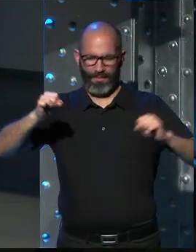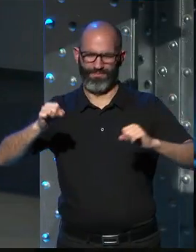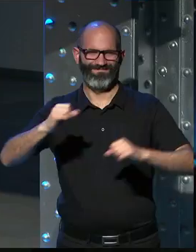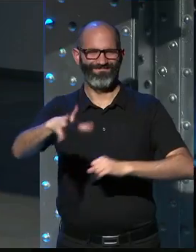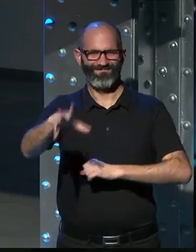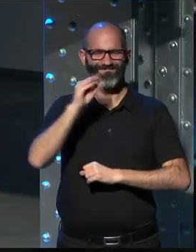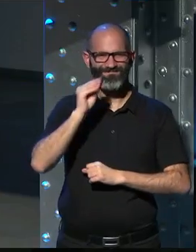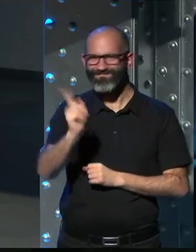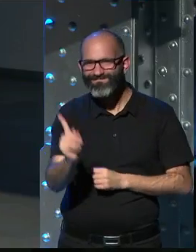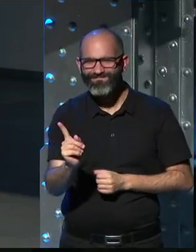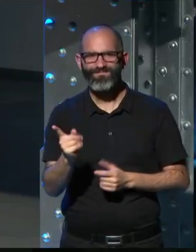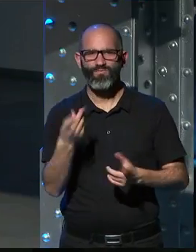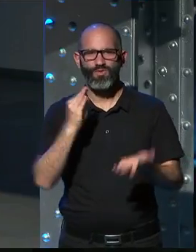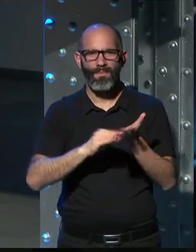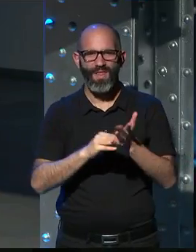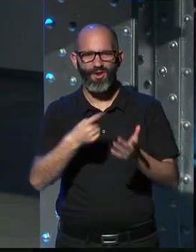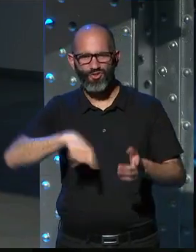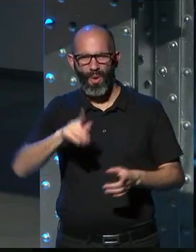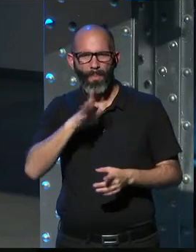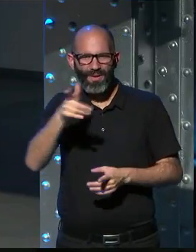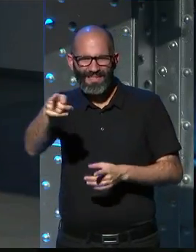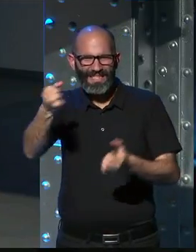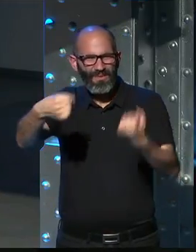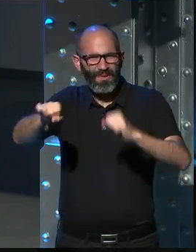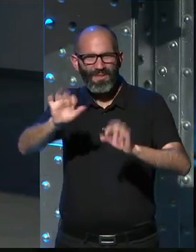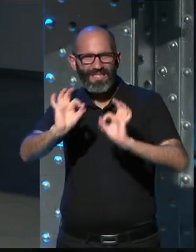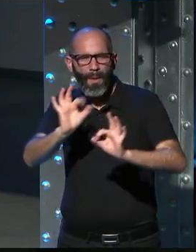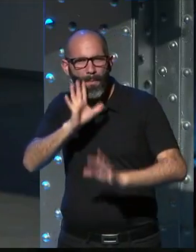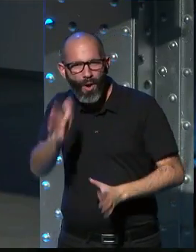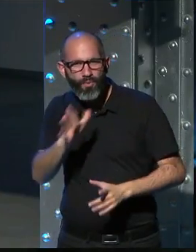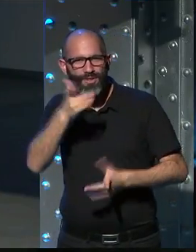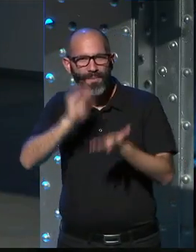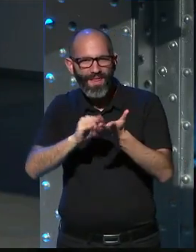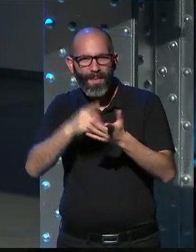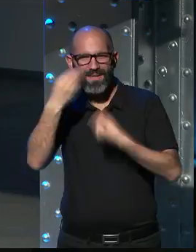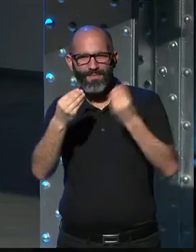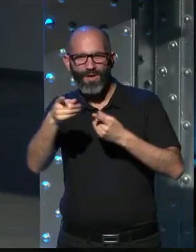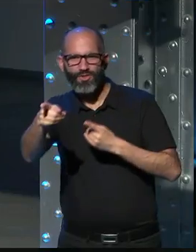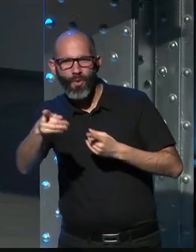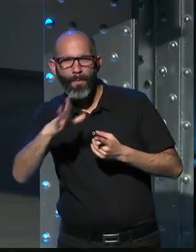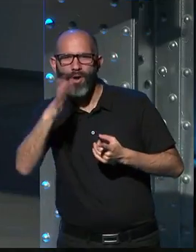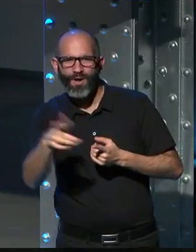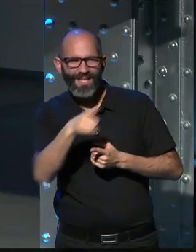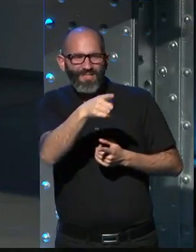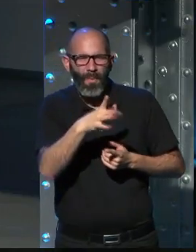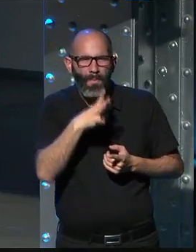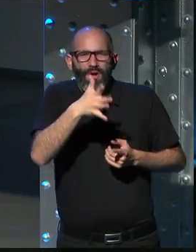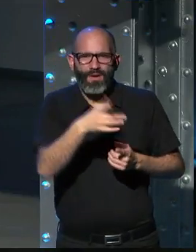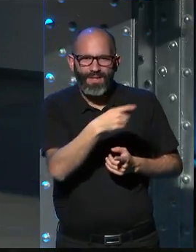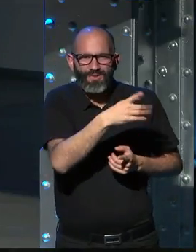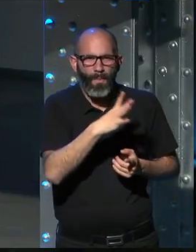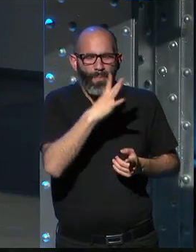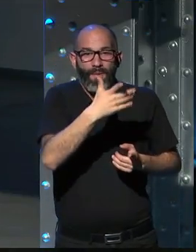entendemos, intentamos preguntarnos el por qué. Siempre estamos intentando conectar causa y efecto, y a veces conectamos causa y efecto de